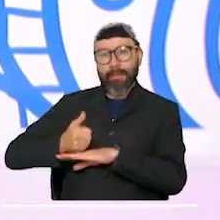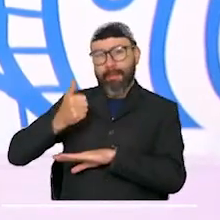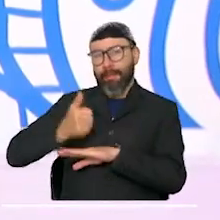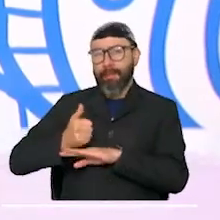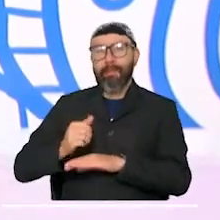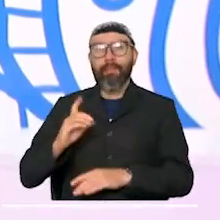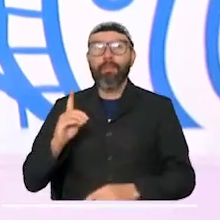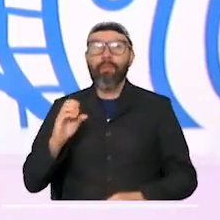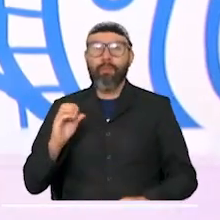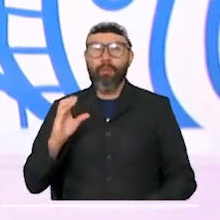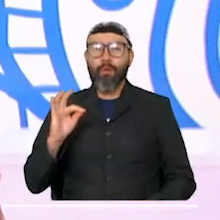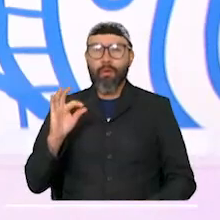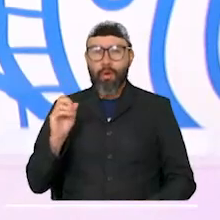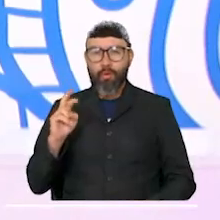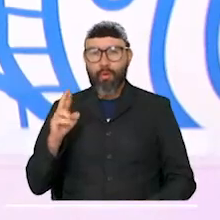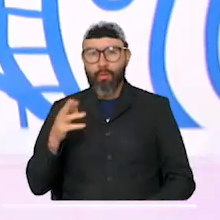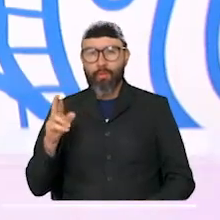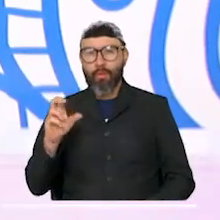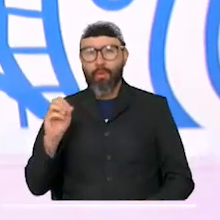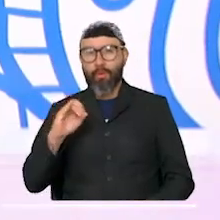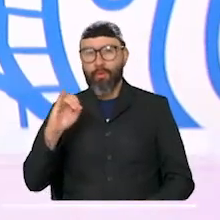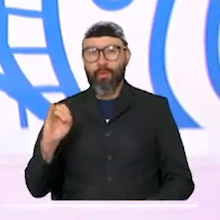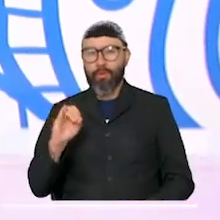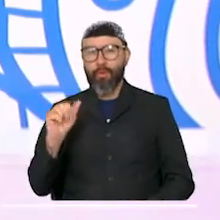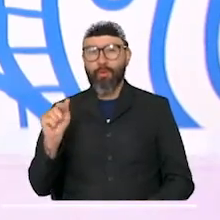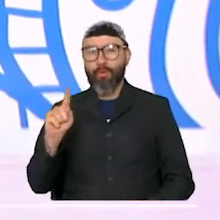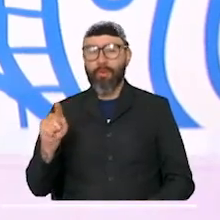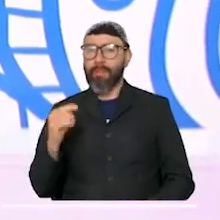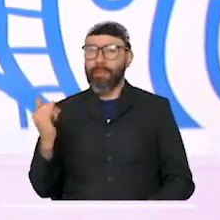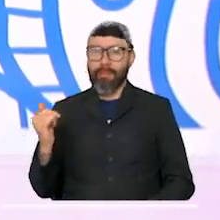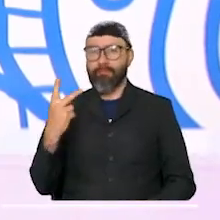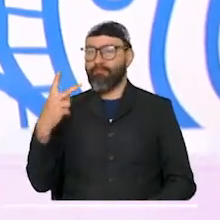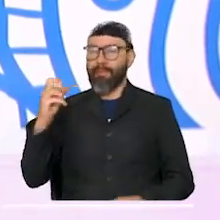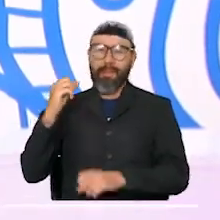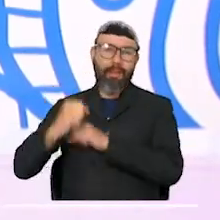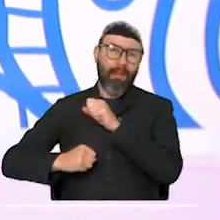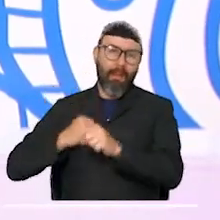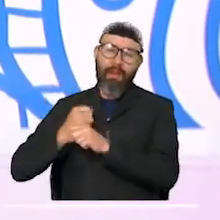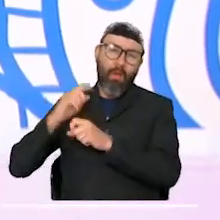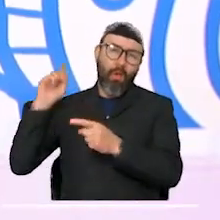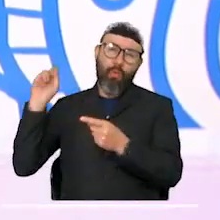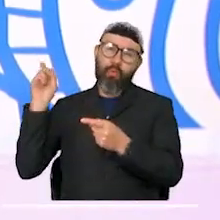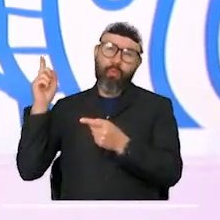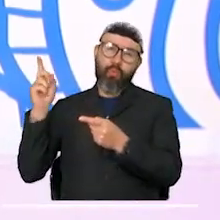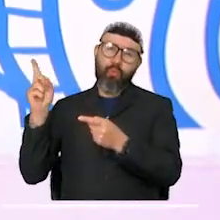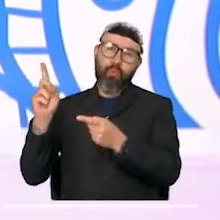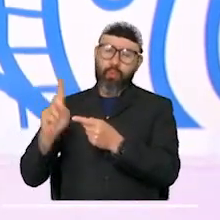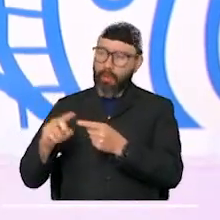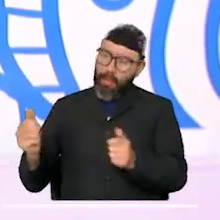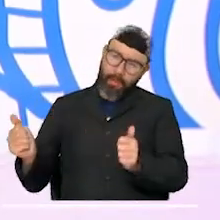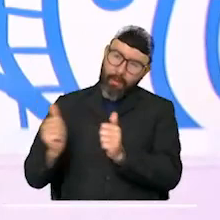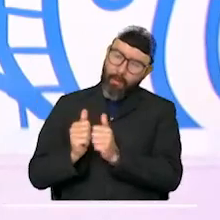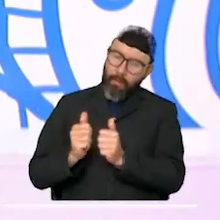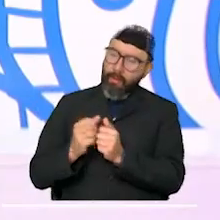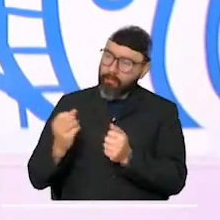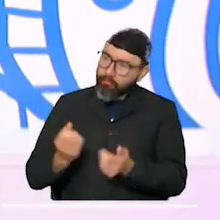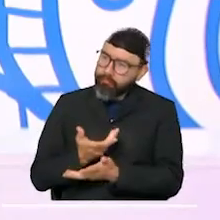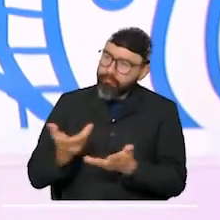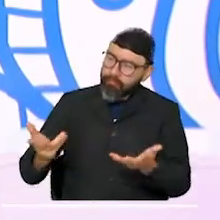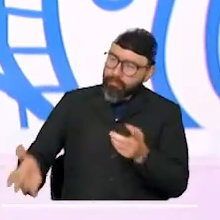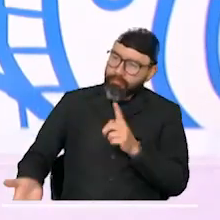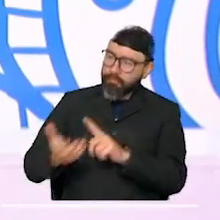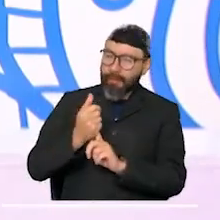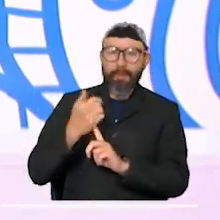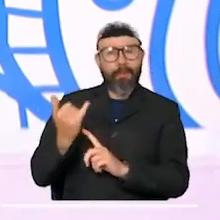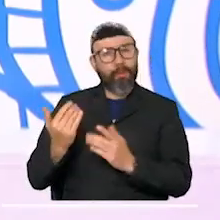de 20 años está aquí todos los días para acompañarnos a descubrir el bienestar bienvenidos y